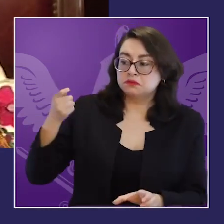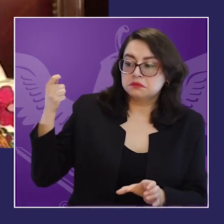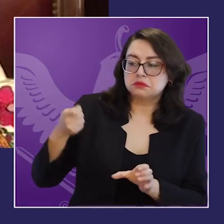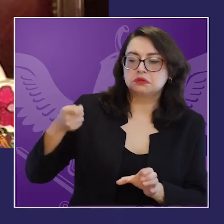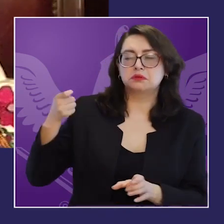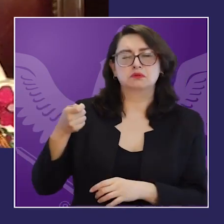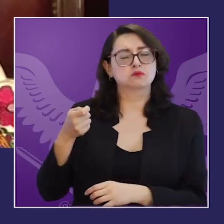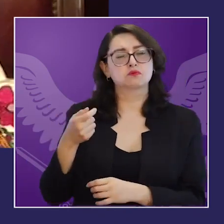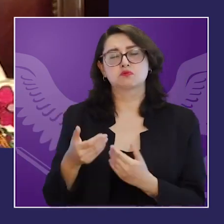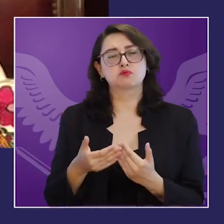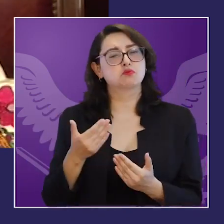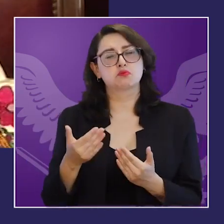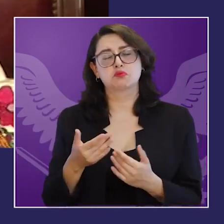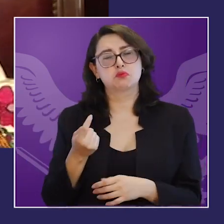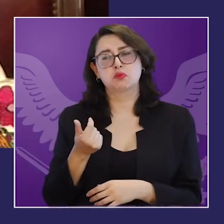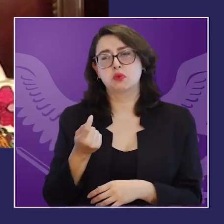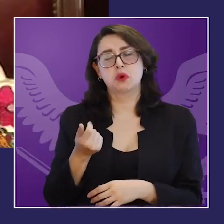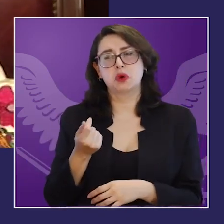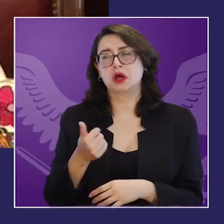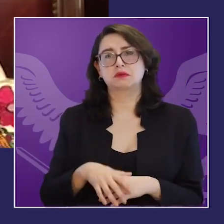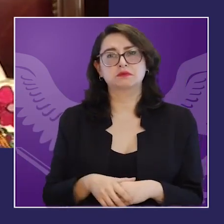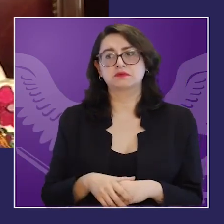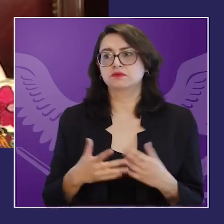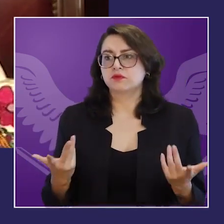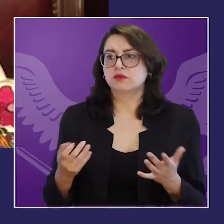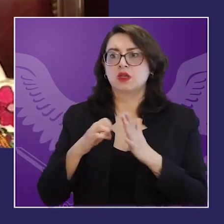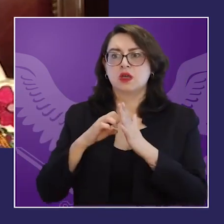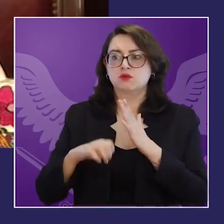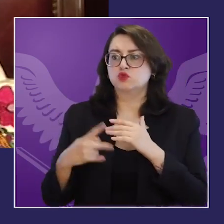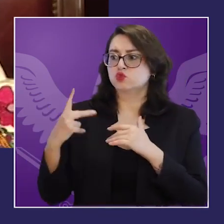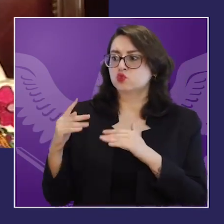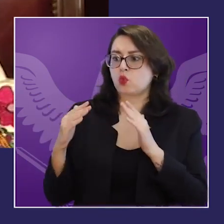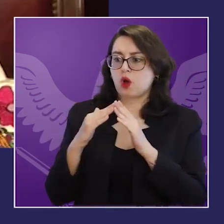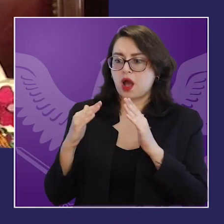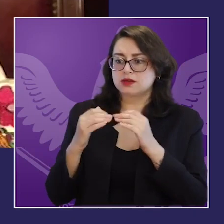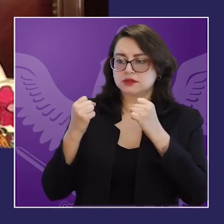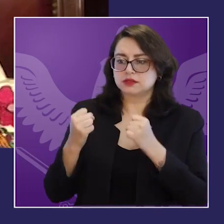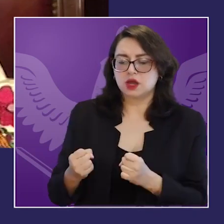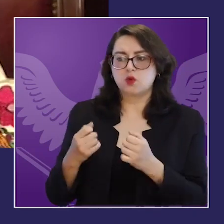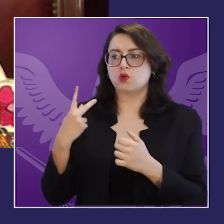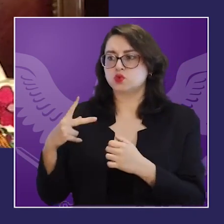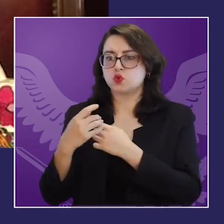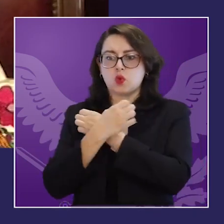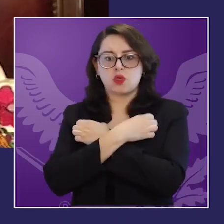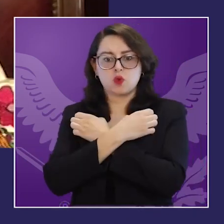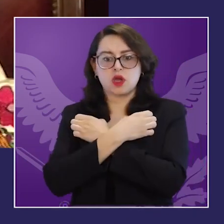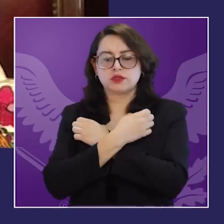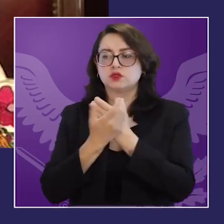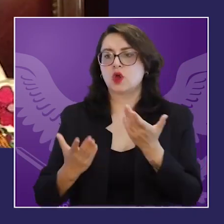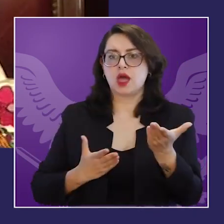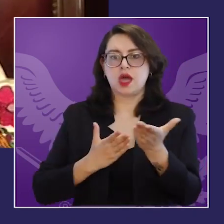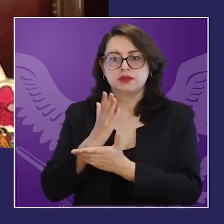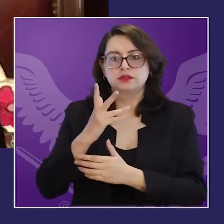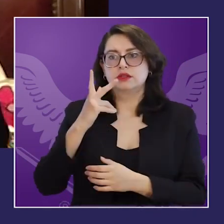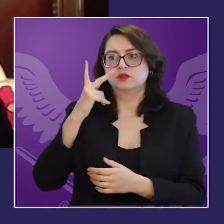que sean interesantes, que piensen en cómo restaurar la vivienda o cómo garantizar vivienda, educación, acceso